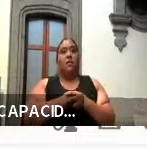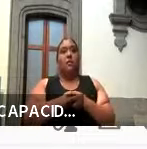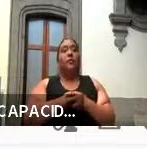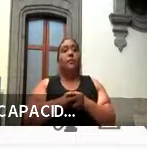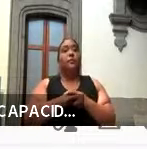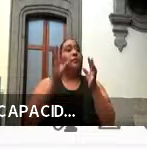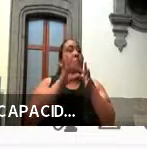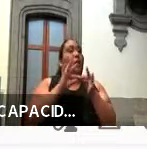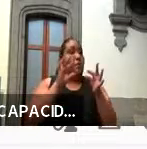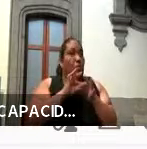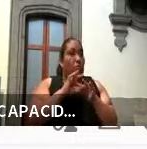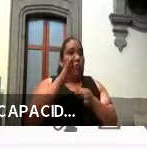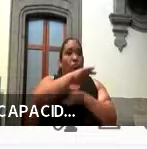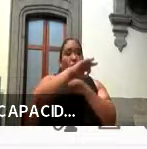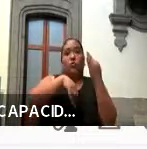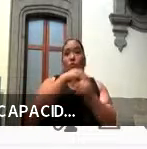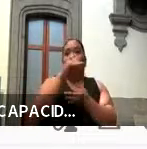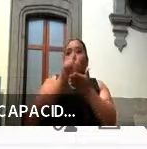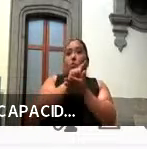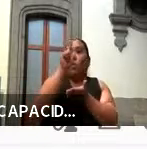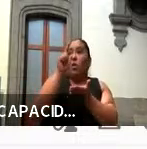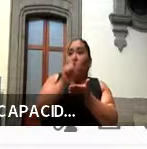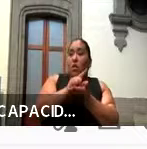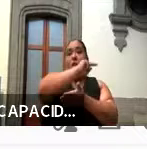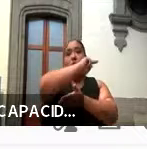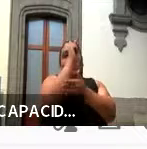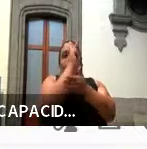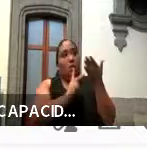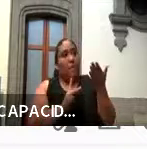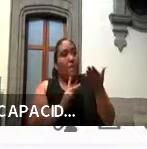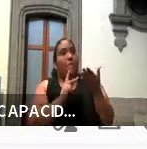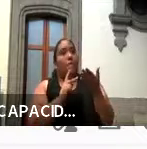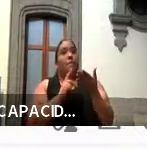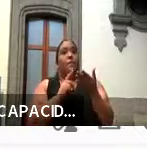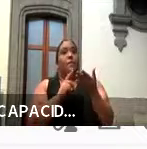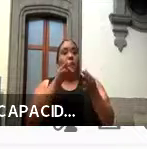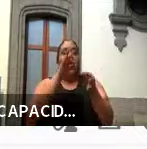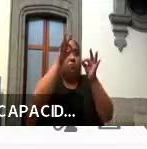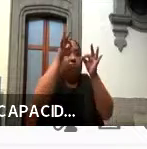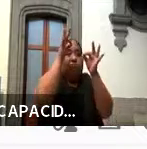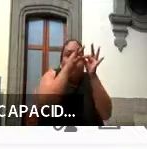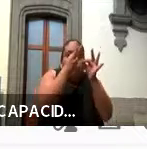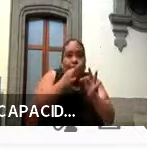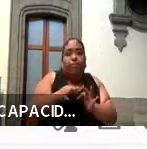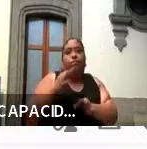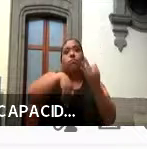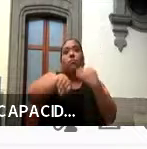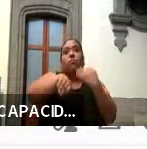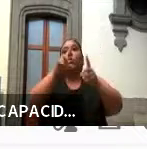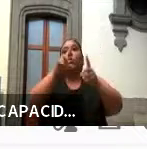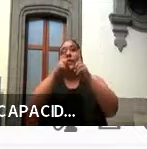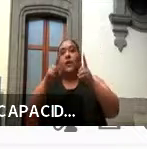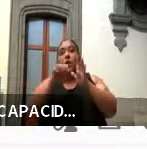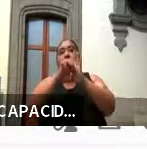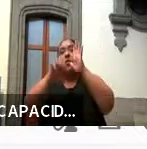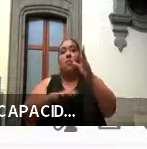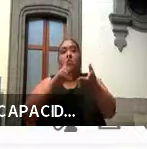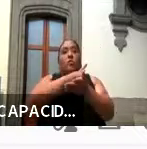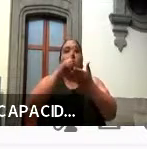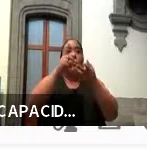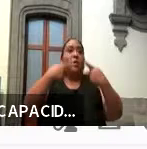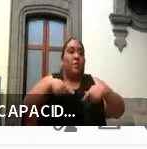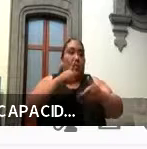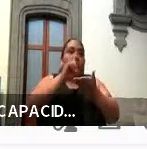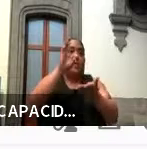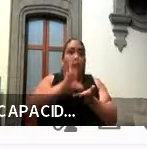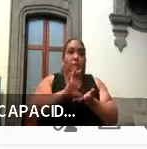políticas públicas, los planes específicos, planes de acción, por ejemplo, por los derechos de las personas con discapacidad,